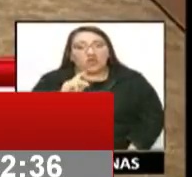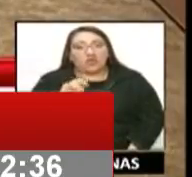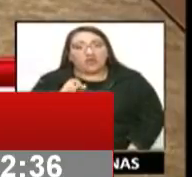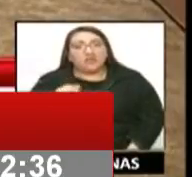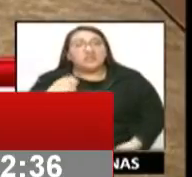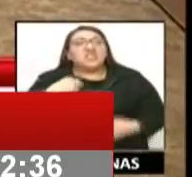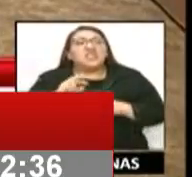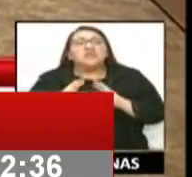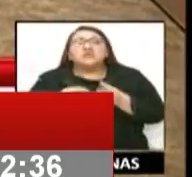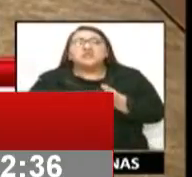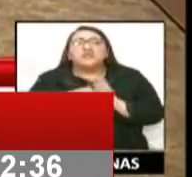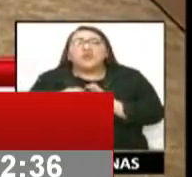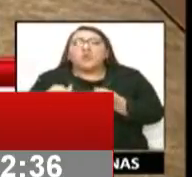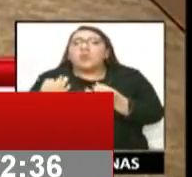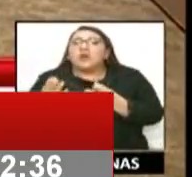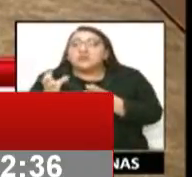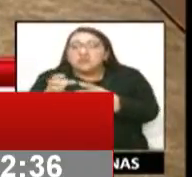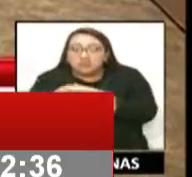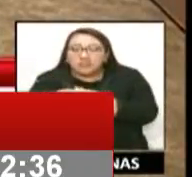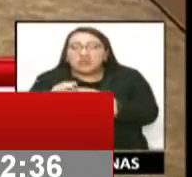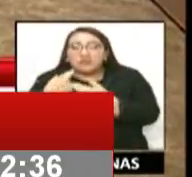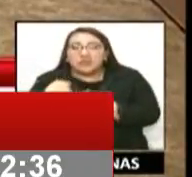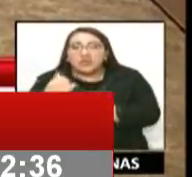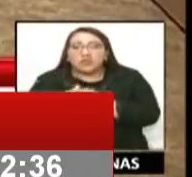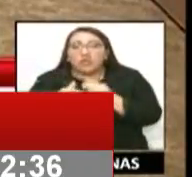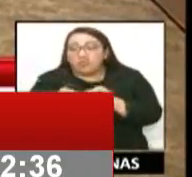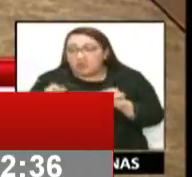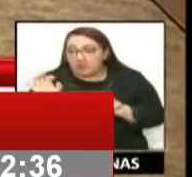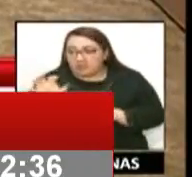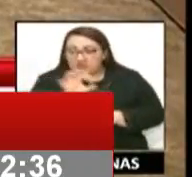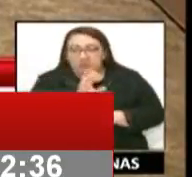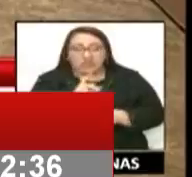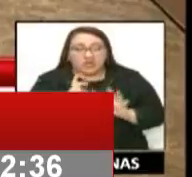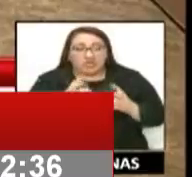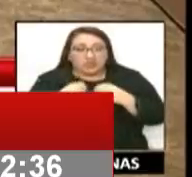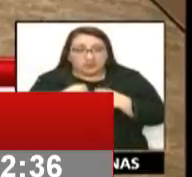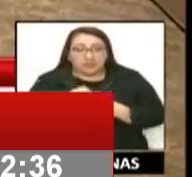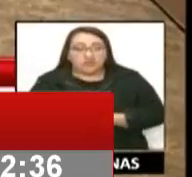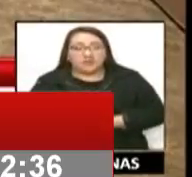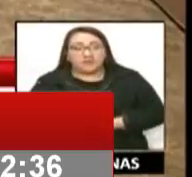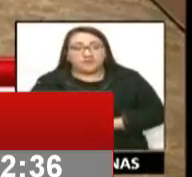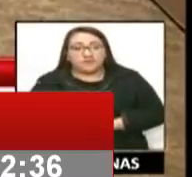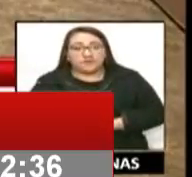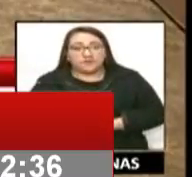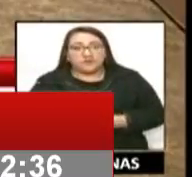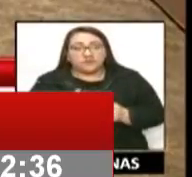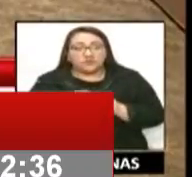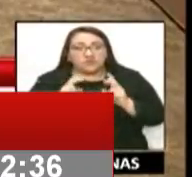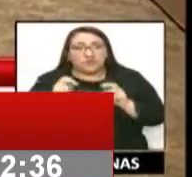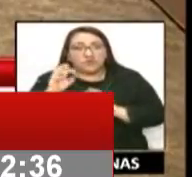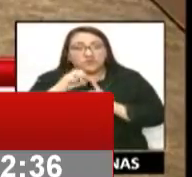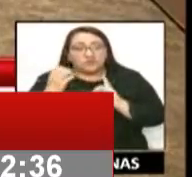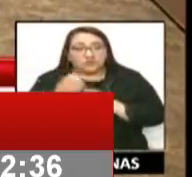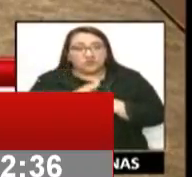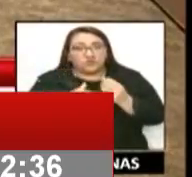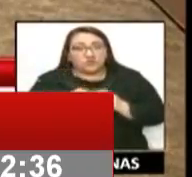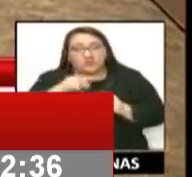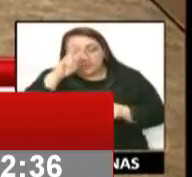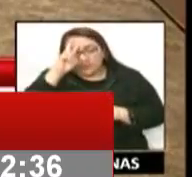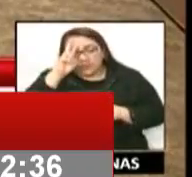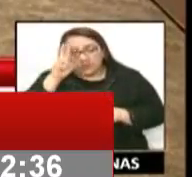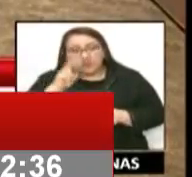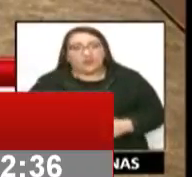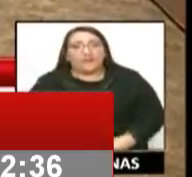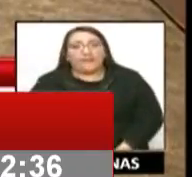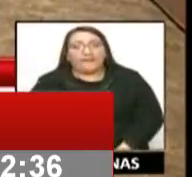debido a la ausencia de parlamentarios. Pero ya aquí en esta comisión se viene tratando el tema de la modificación del